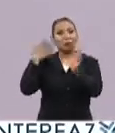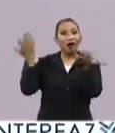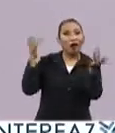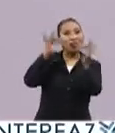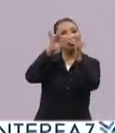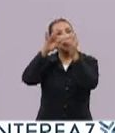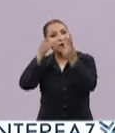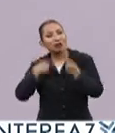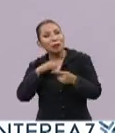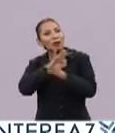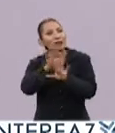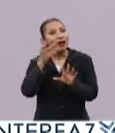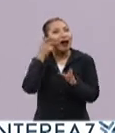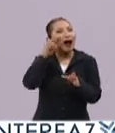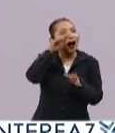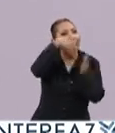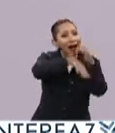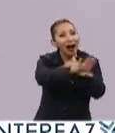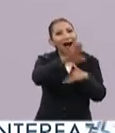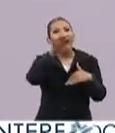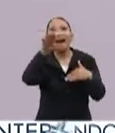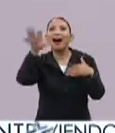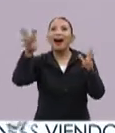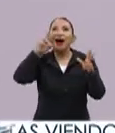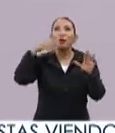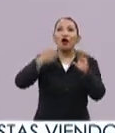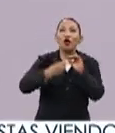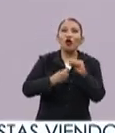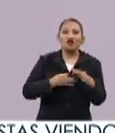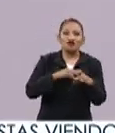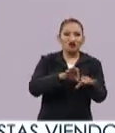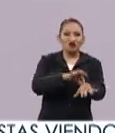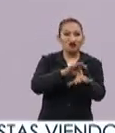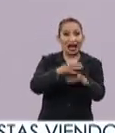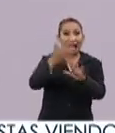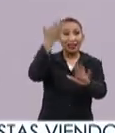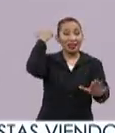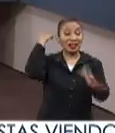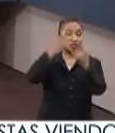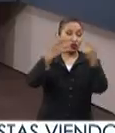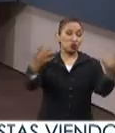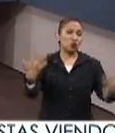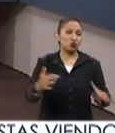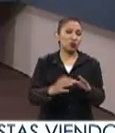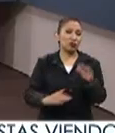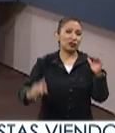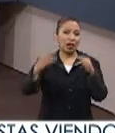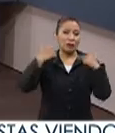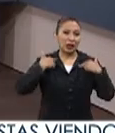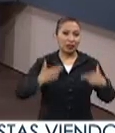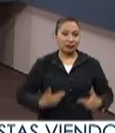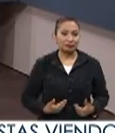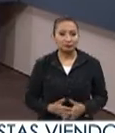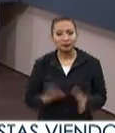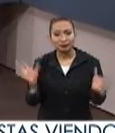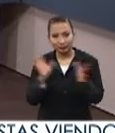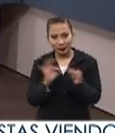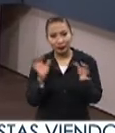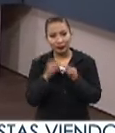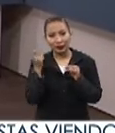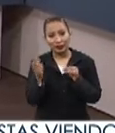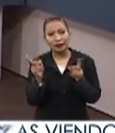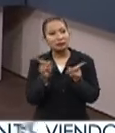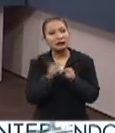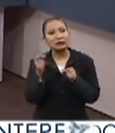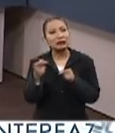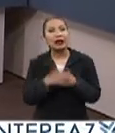interactiva donde la gente pueda revivir esta hazaña que hasta la fecha sigue siendo la más grande de la humanidad, ¿no? Cuéntanos un